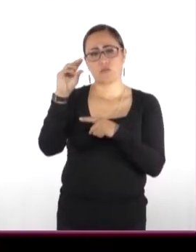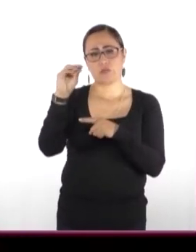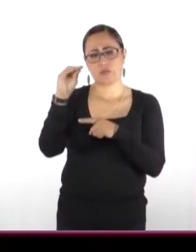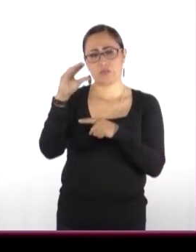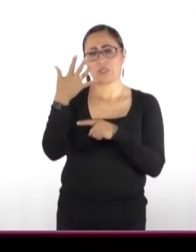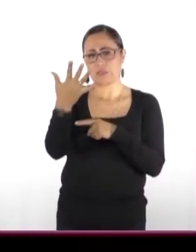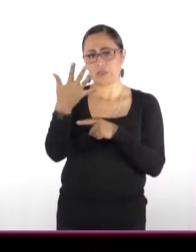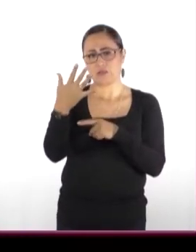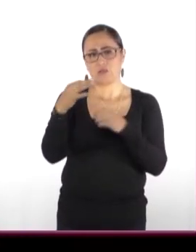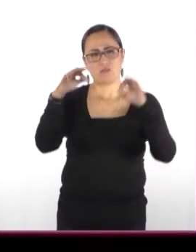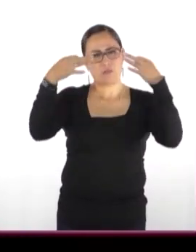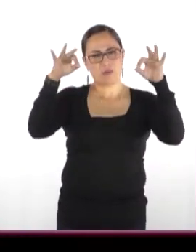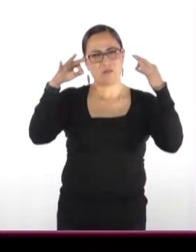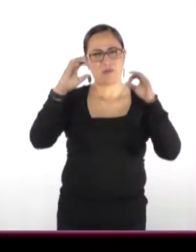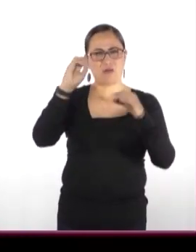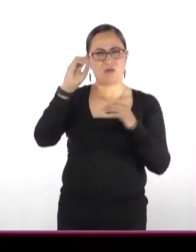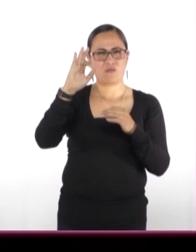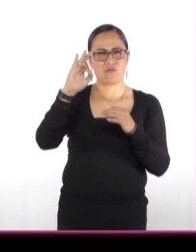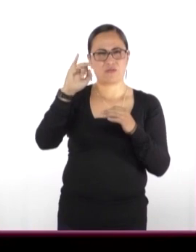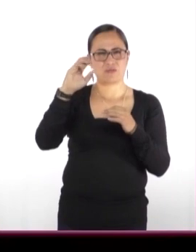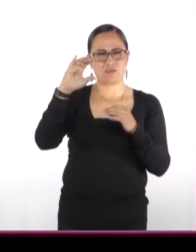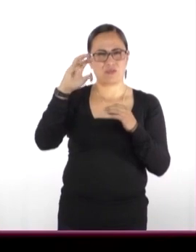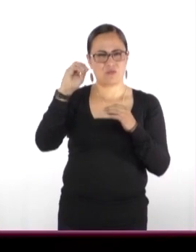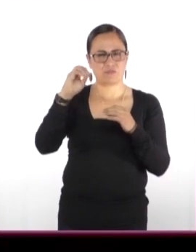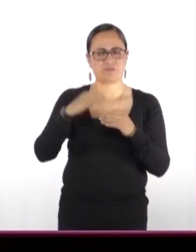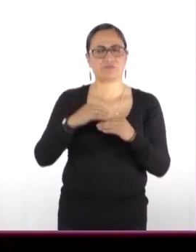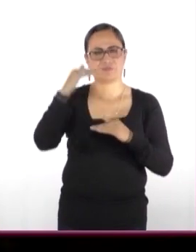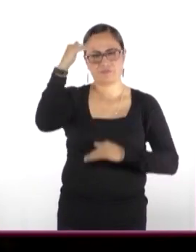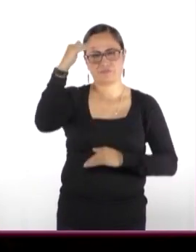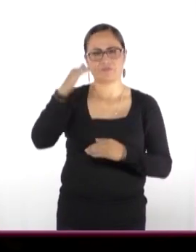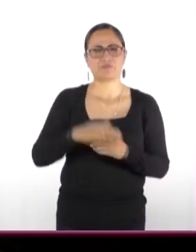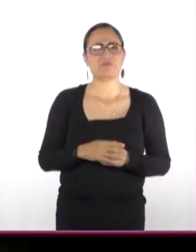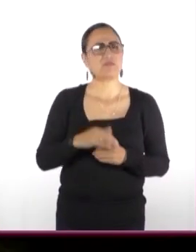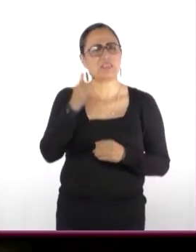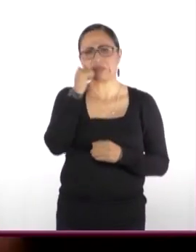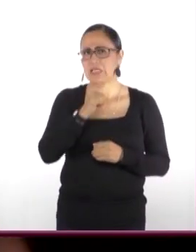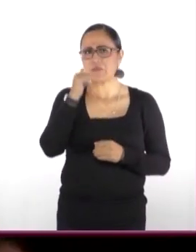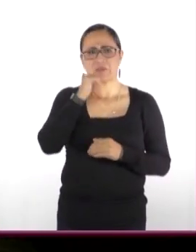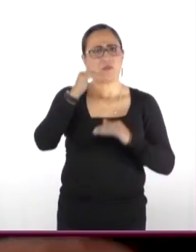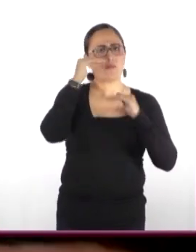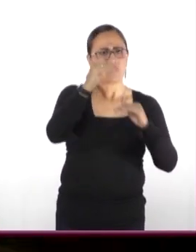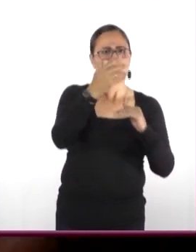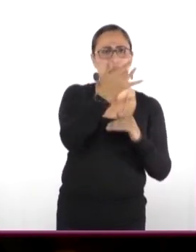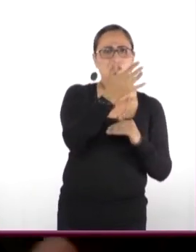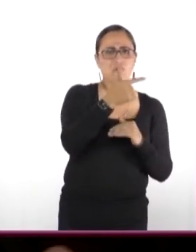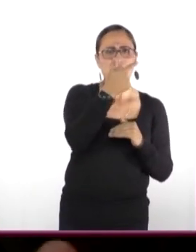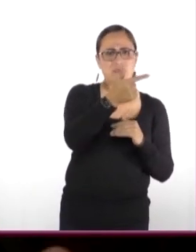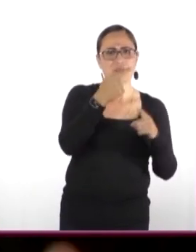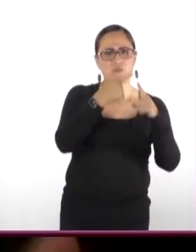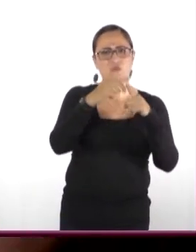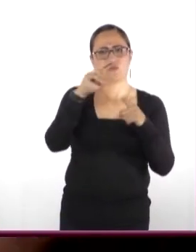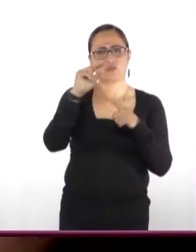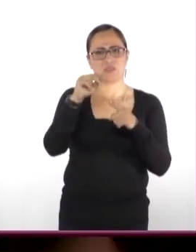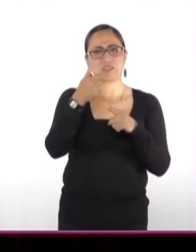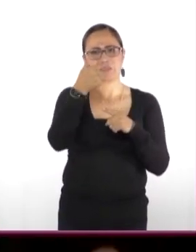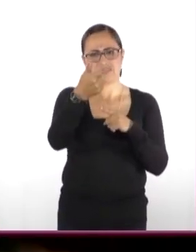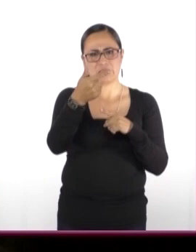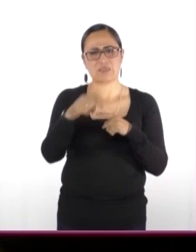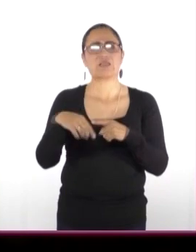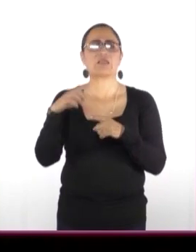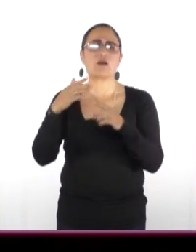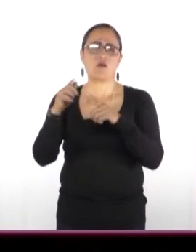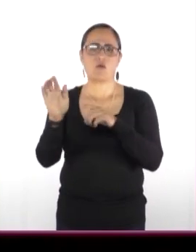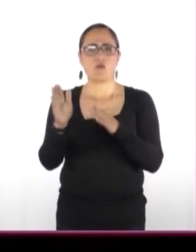son oficios. Siempre las medidas para la parte editorial son estándares, 57 por 87, tamaño